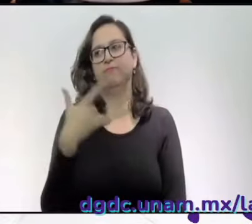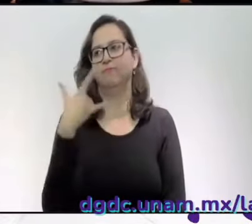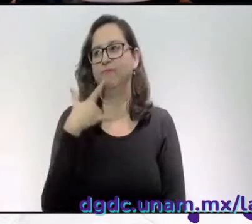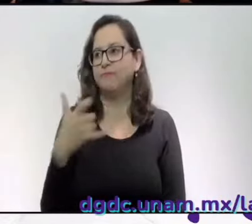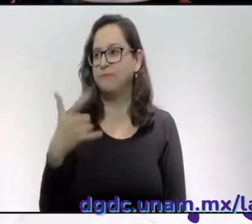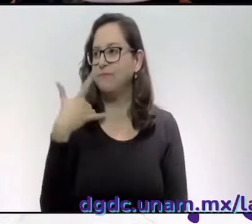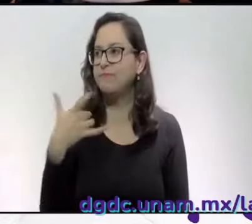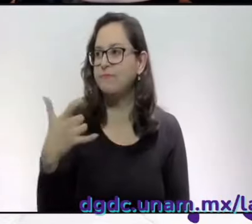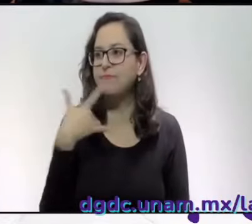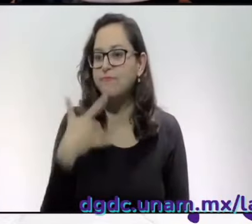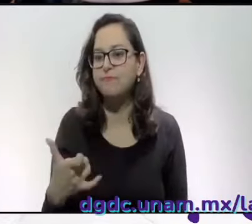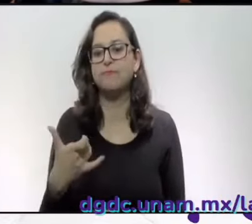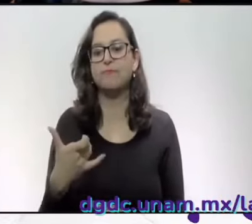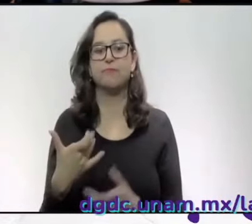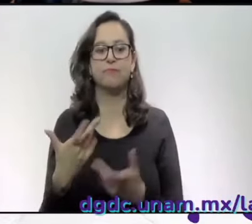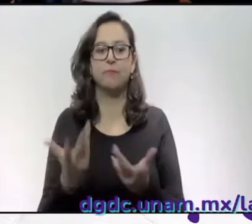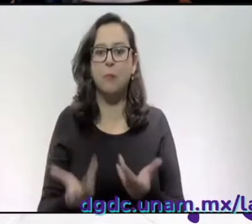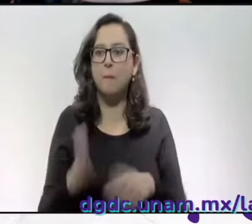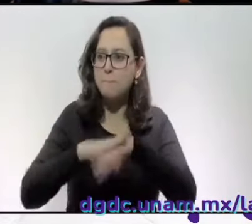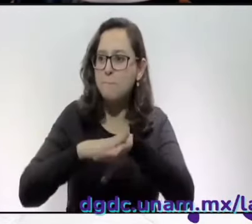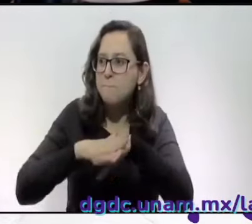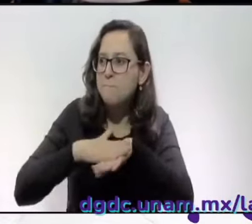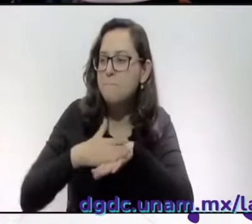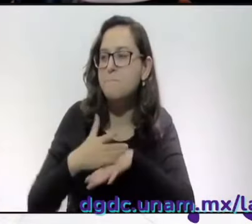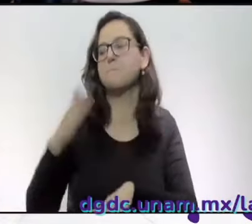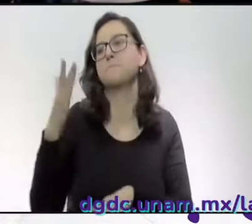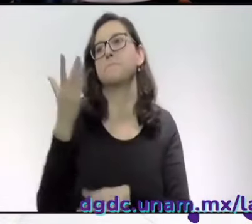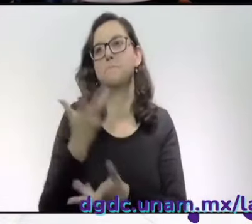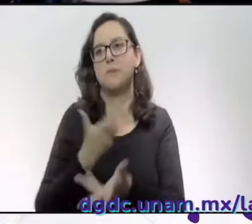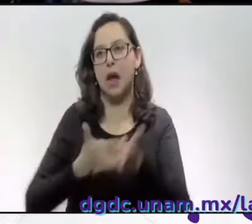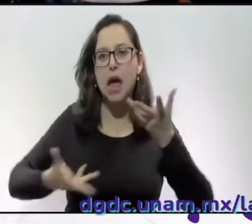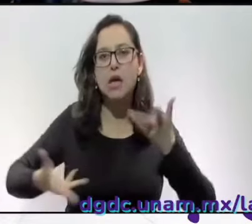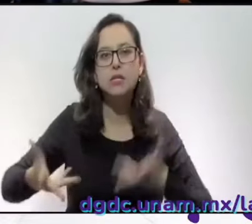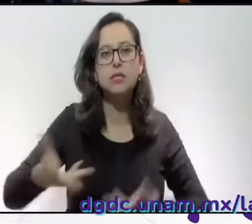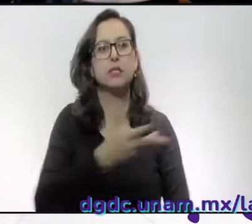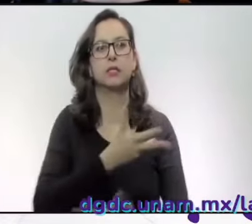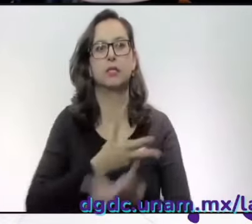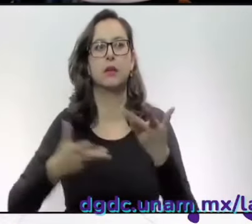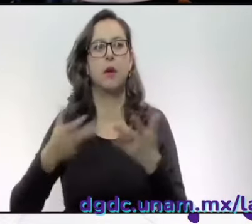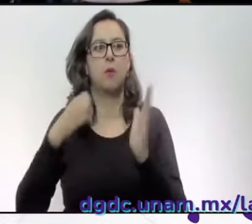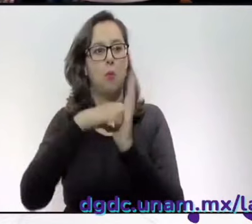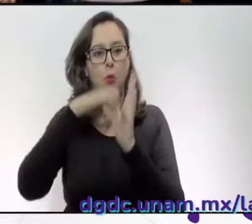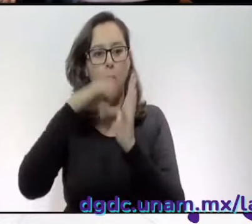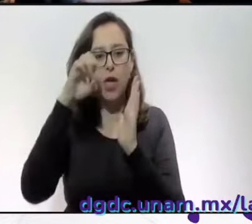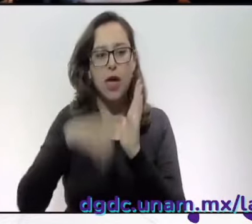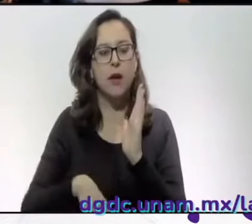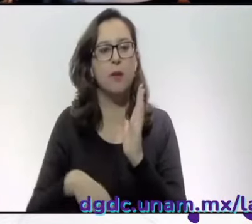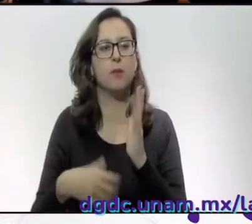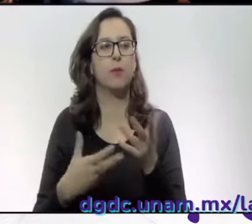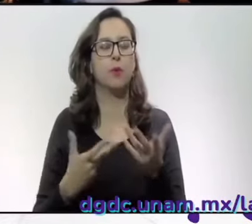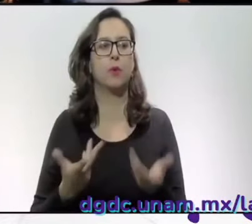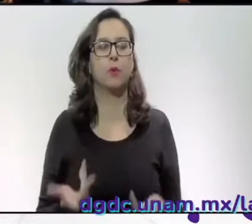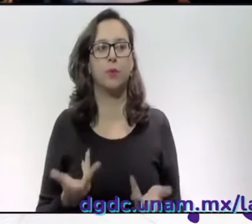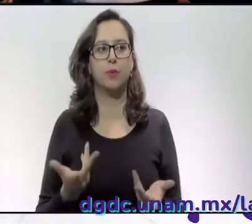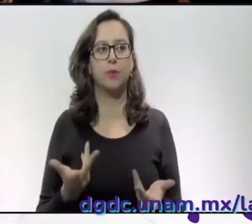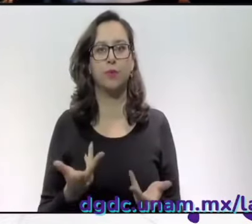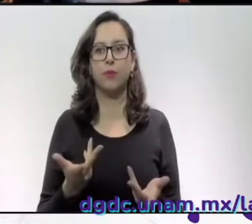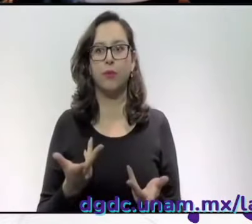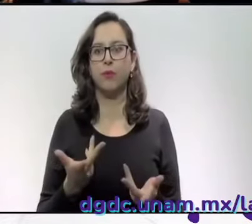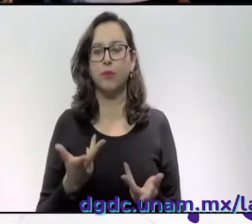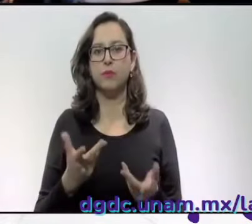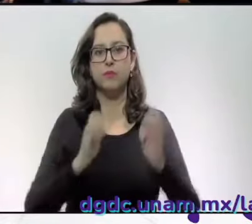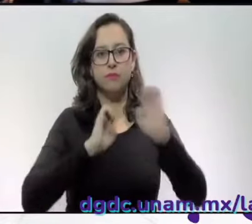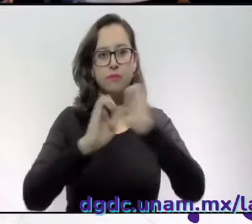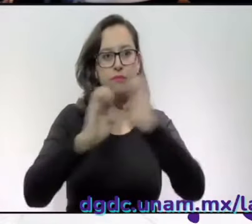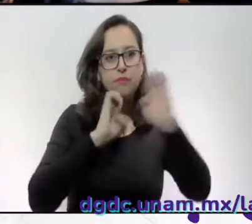intento involucrarme dentro de lo posible, pues, haciendo cosas como, por ejemplo, a la hora de entrevistar o